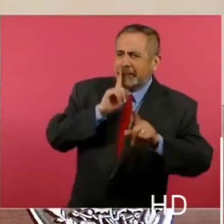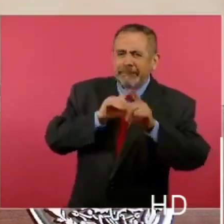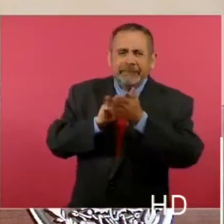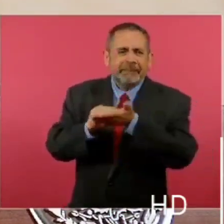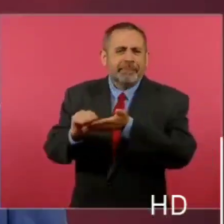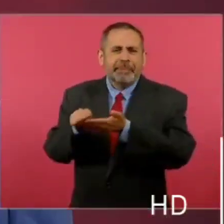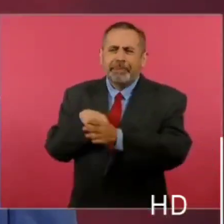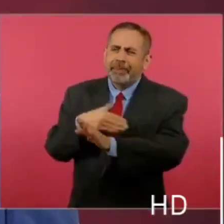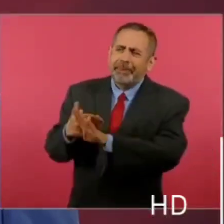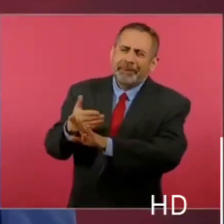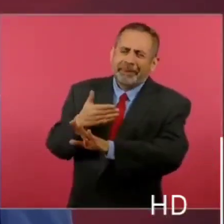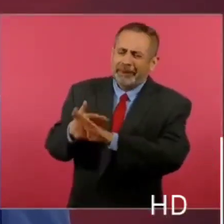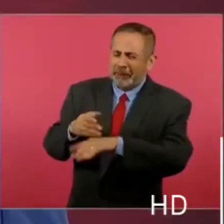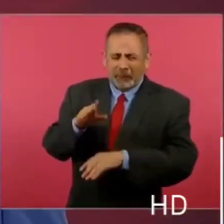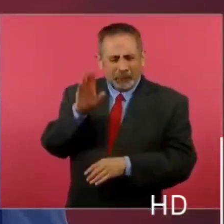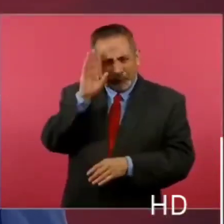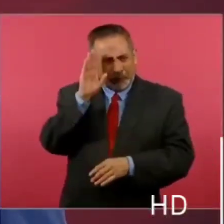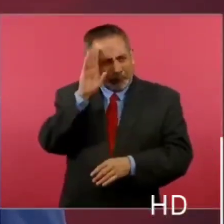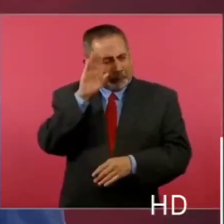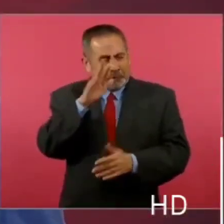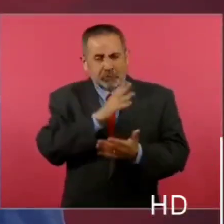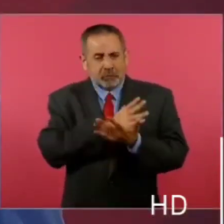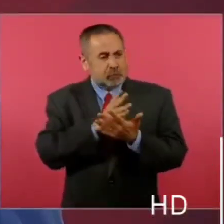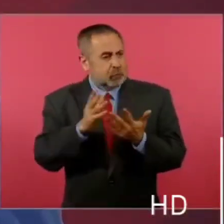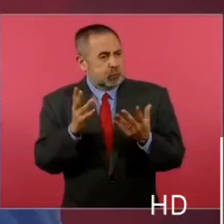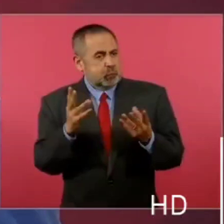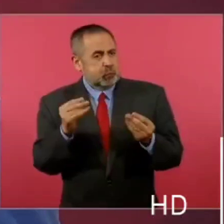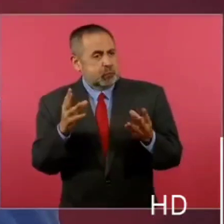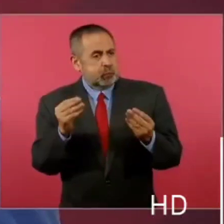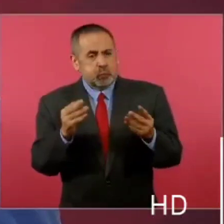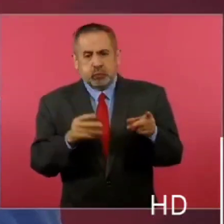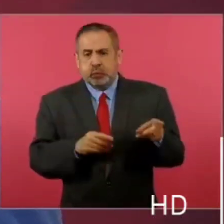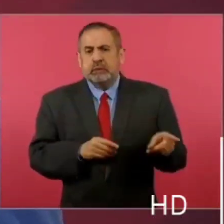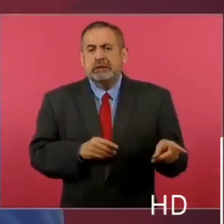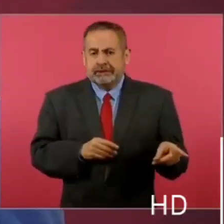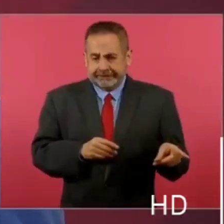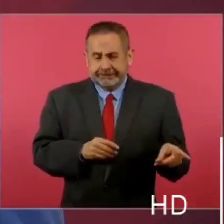de manera mayoritaria,